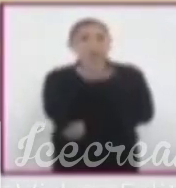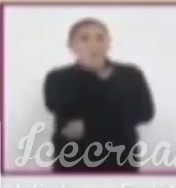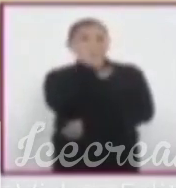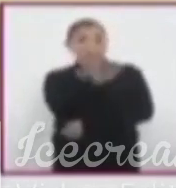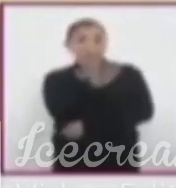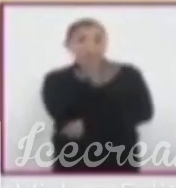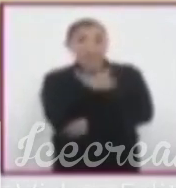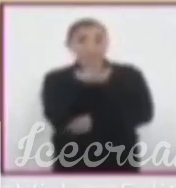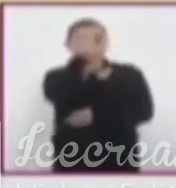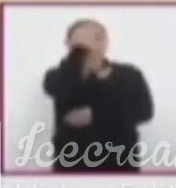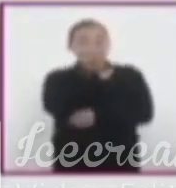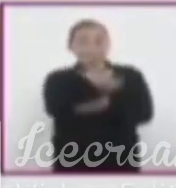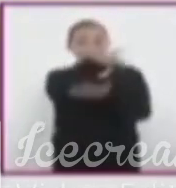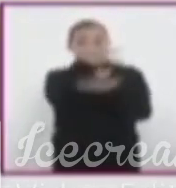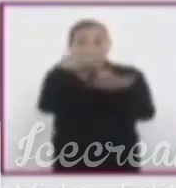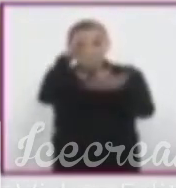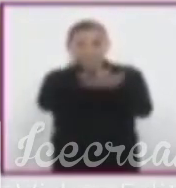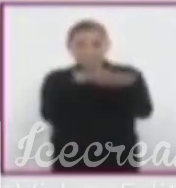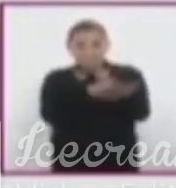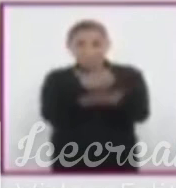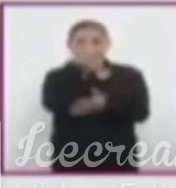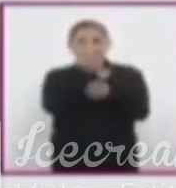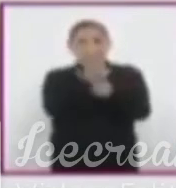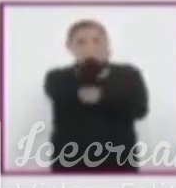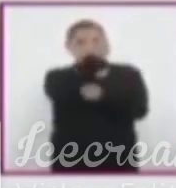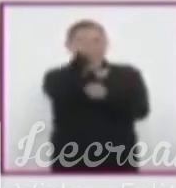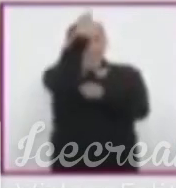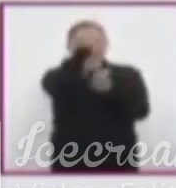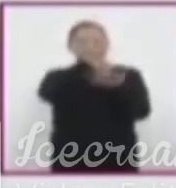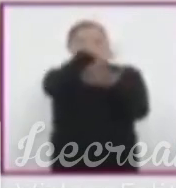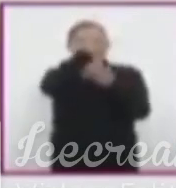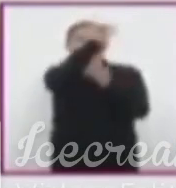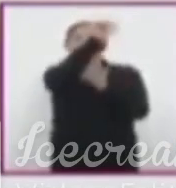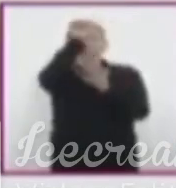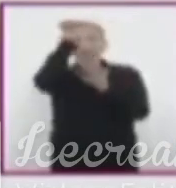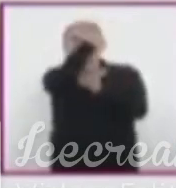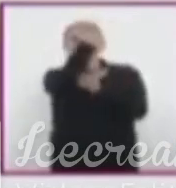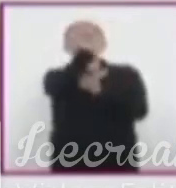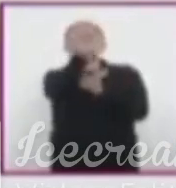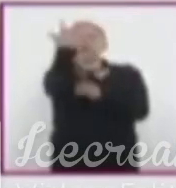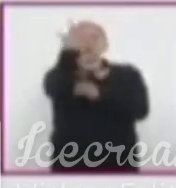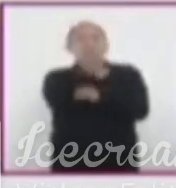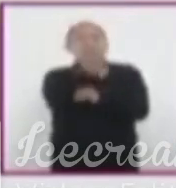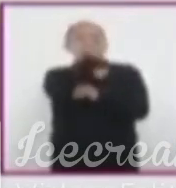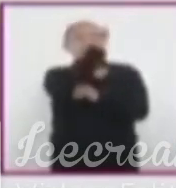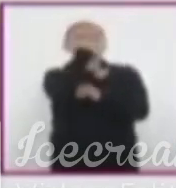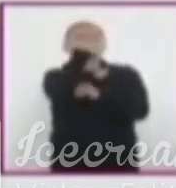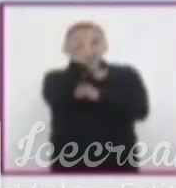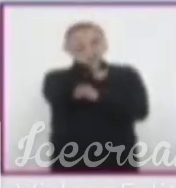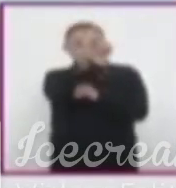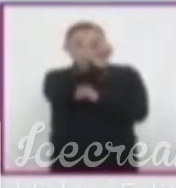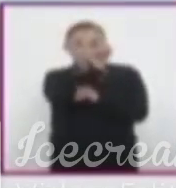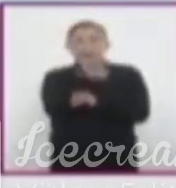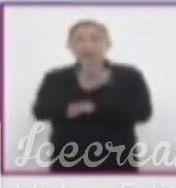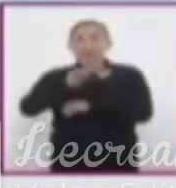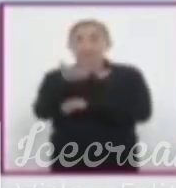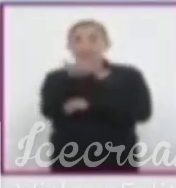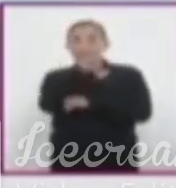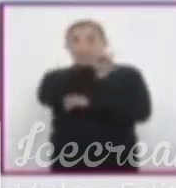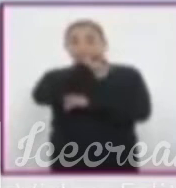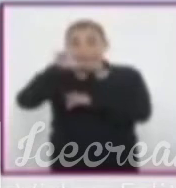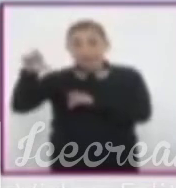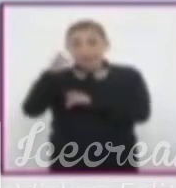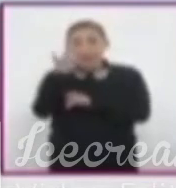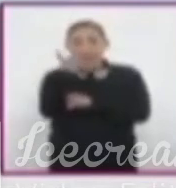250 cuadritos. De los primeros 100 cuadritos, vamos a colorear 10. De los siguientes 100, otros